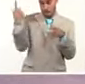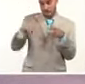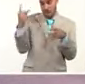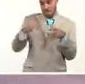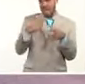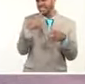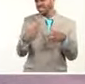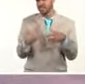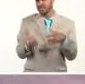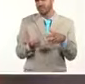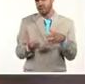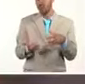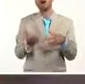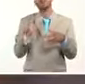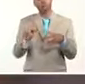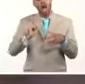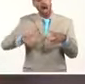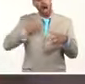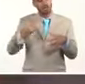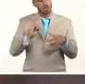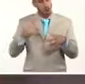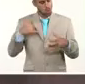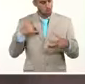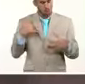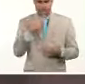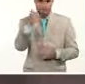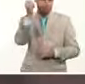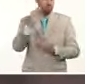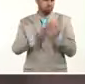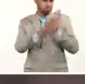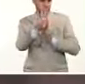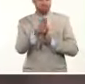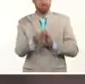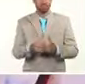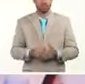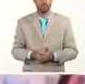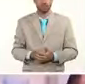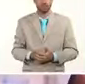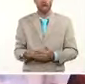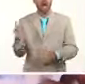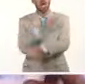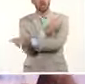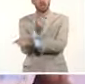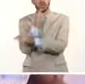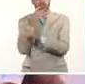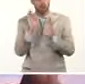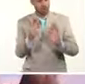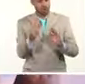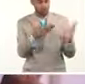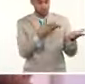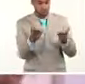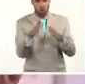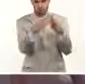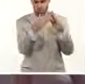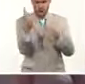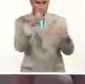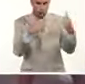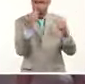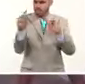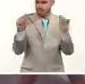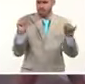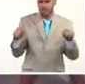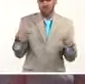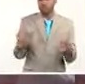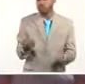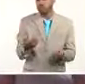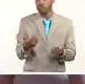sienten que el arte motiva sus vidas. El instructor Lázaro relata que cada vez que los reciben en las comunidades vulnerables,